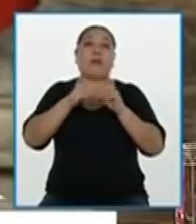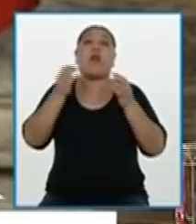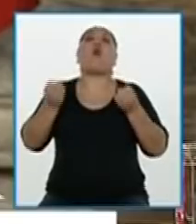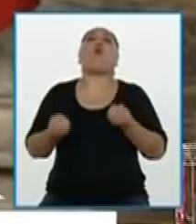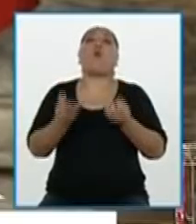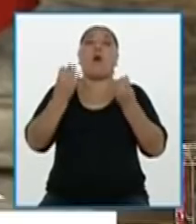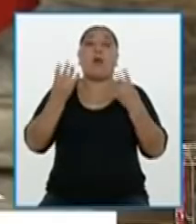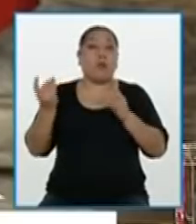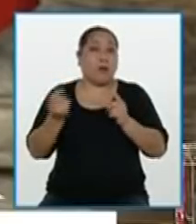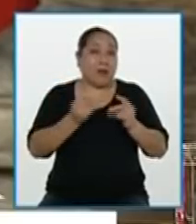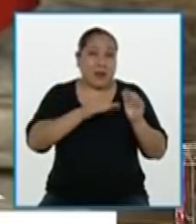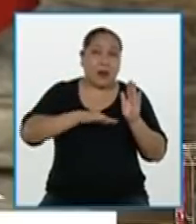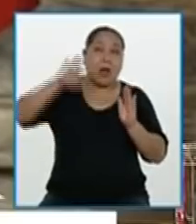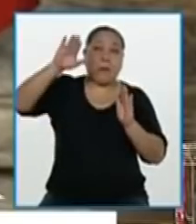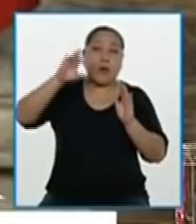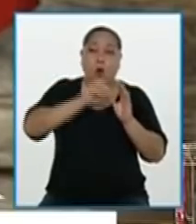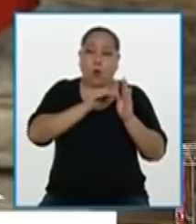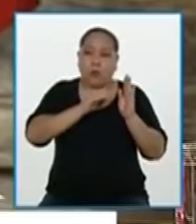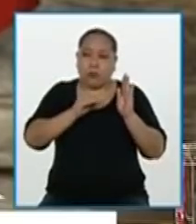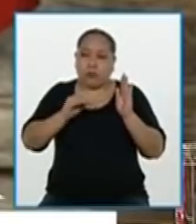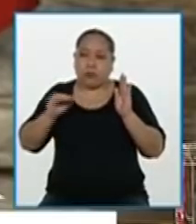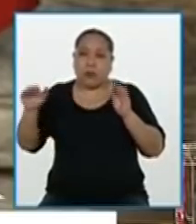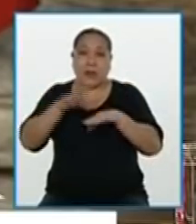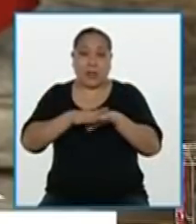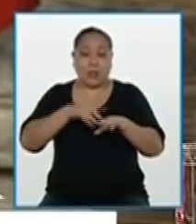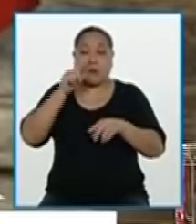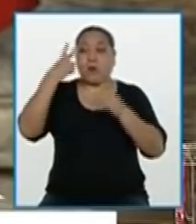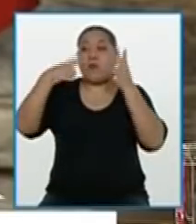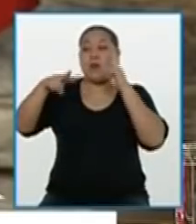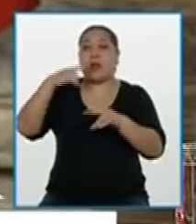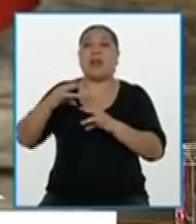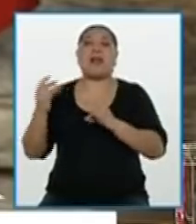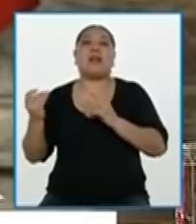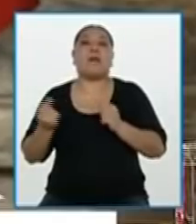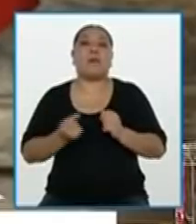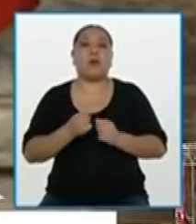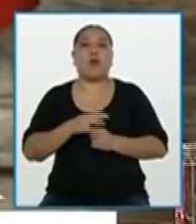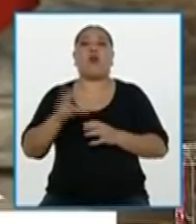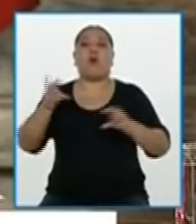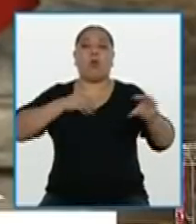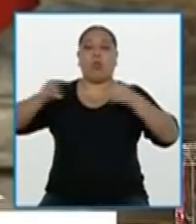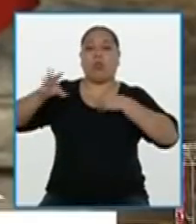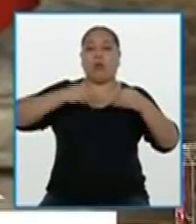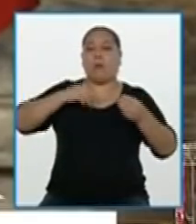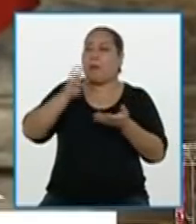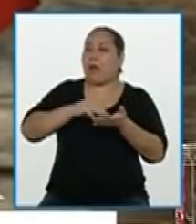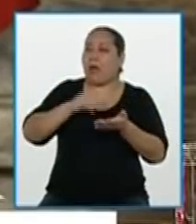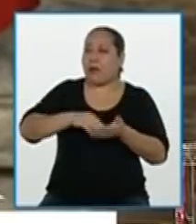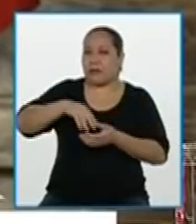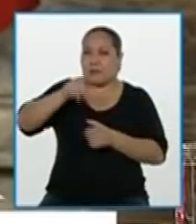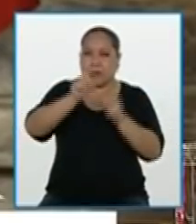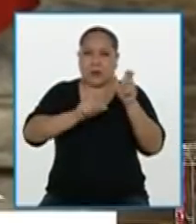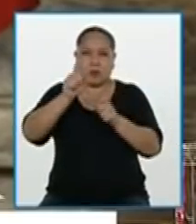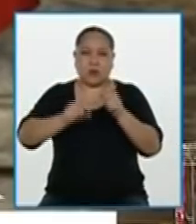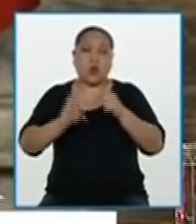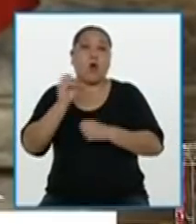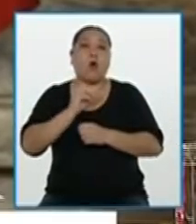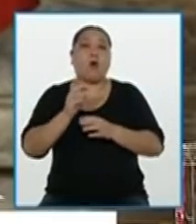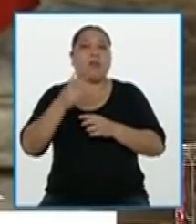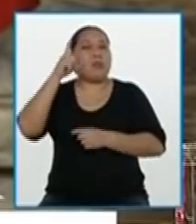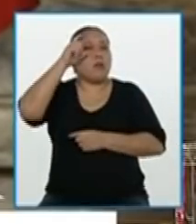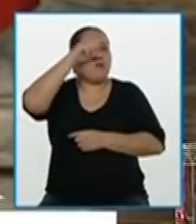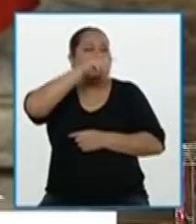tener una especie de sistematización, como se ha hecho ahora en estas tres categorías, ¿no? De medio, alto y muy